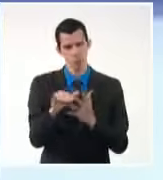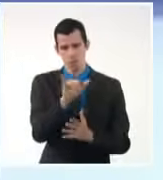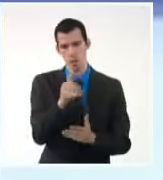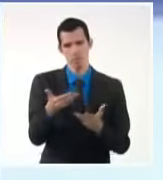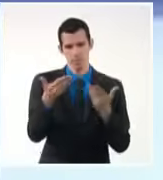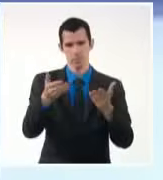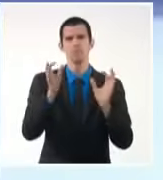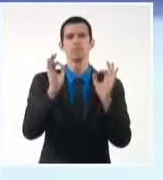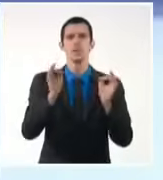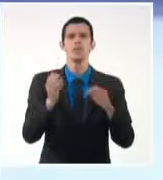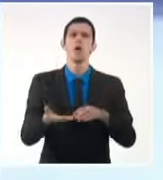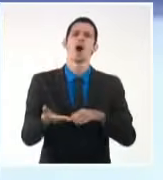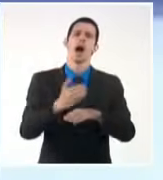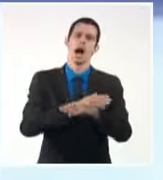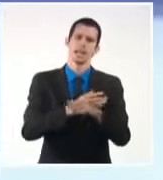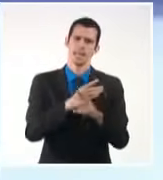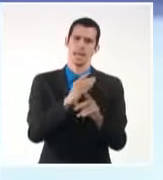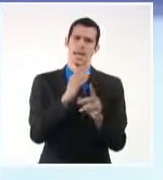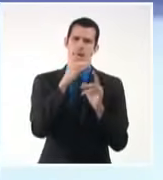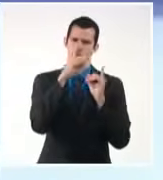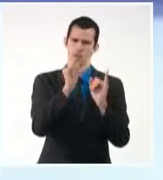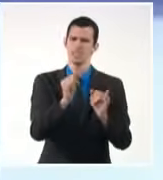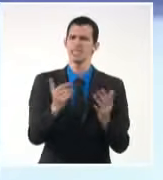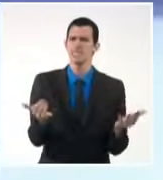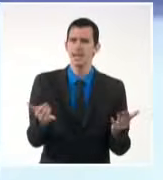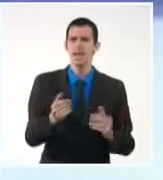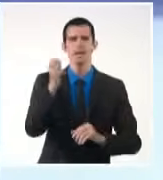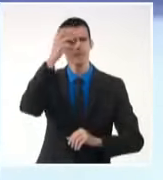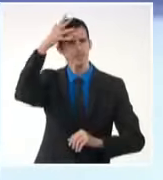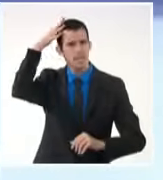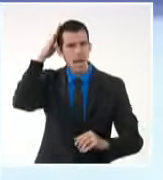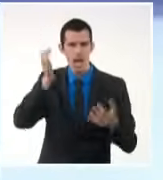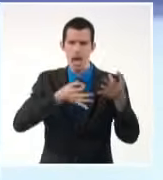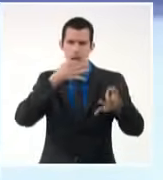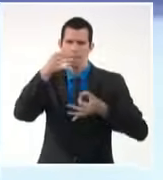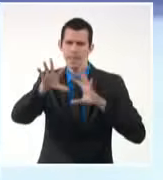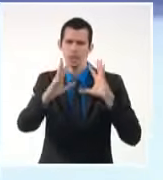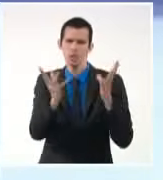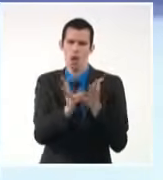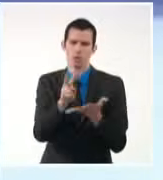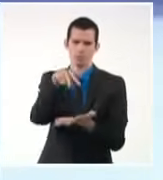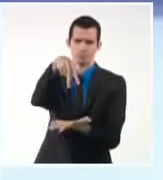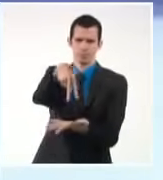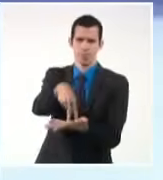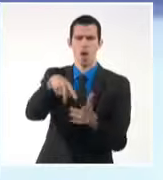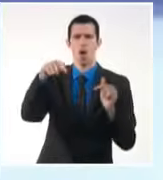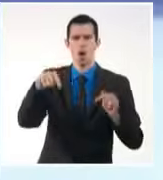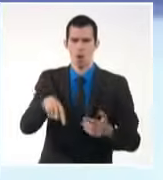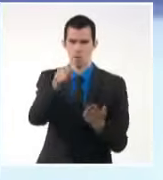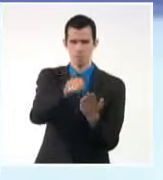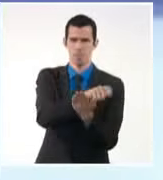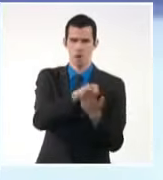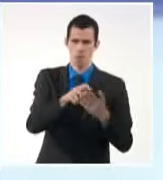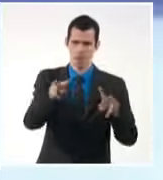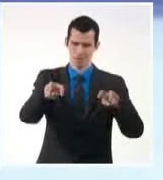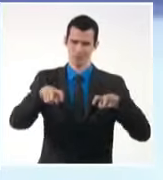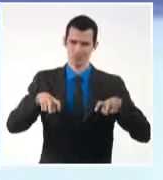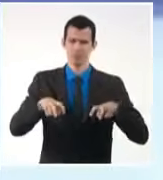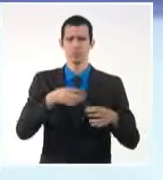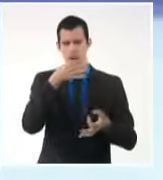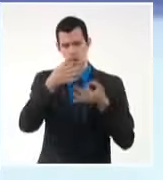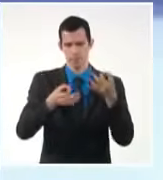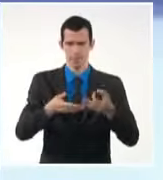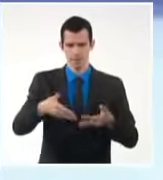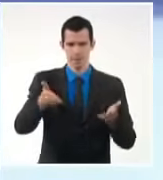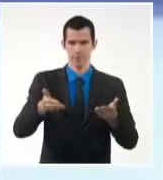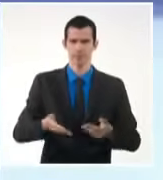Y como anunciamos, a continuación retransmitimos las palabras del primer secretario del Comité Central del Partido y presidente de la República, Miguel Díaz-Canel